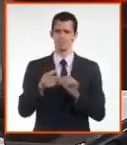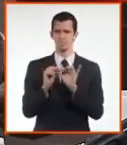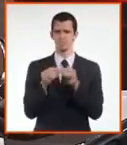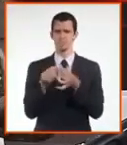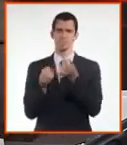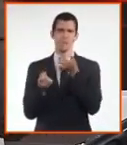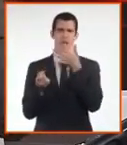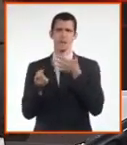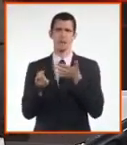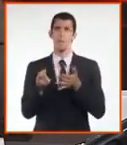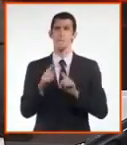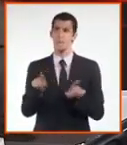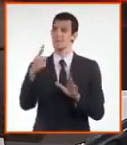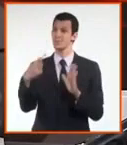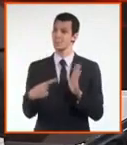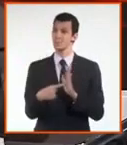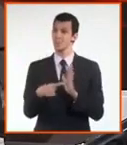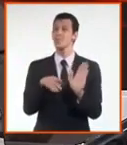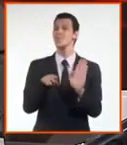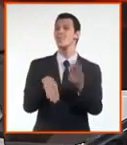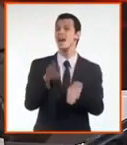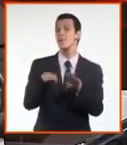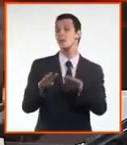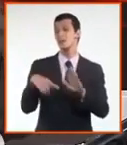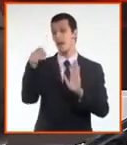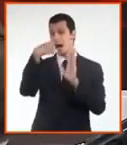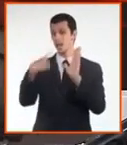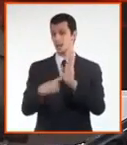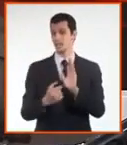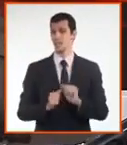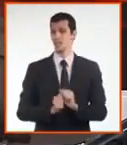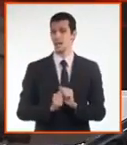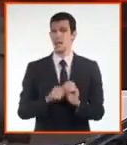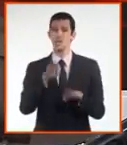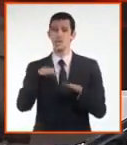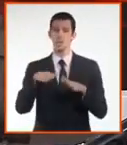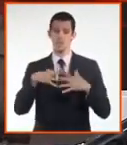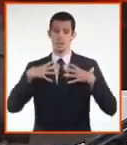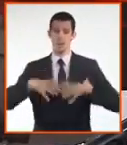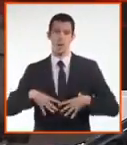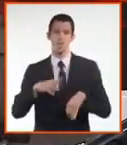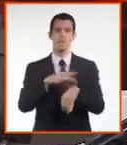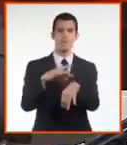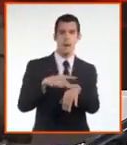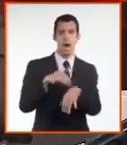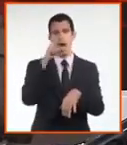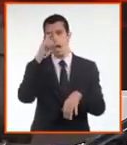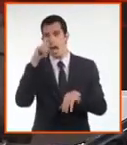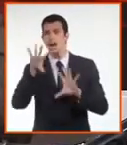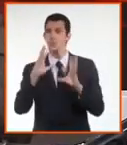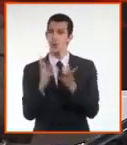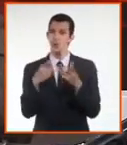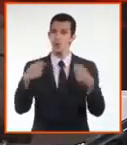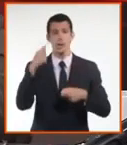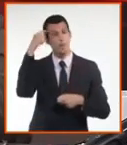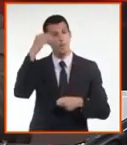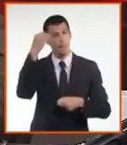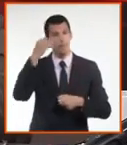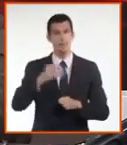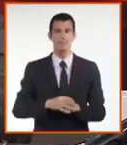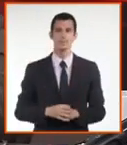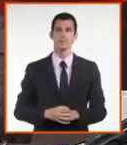hay materias primas que juegan su papel de lubricar porque cuando usted coge una matriz y un punzón